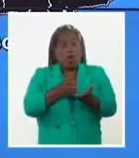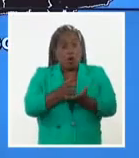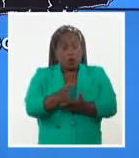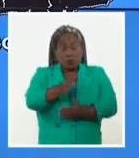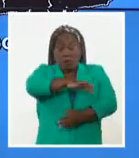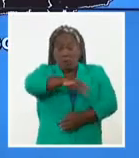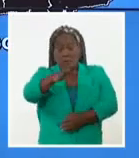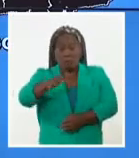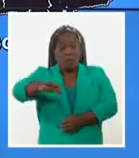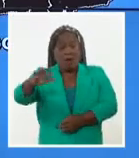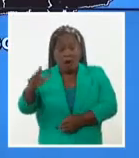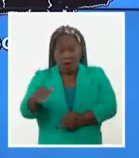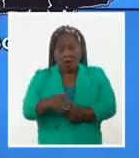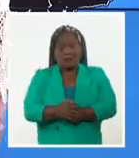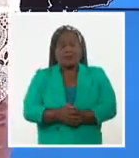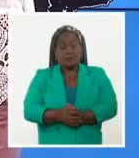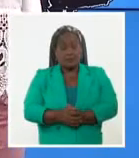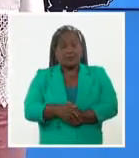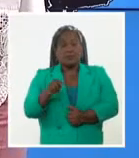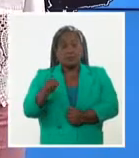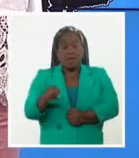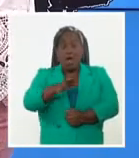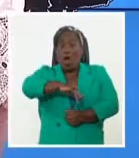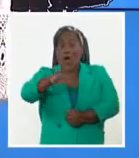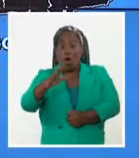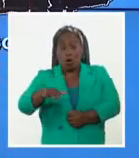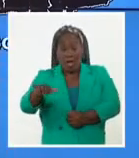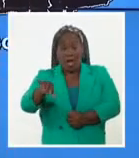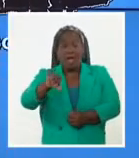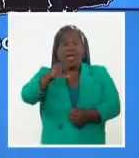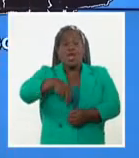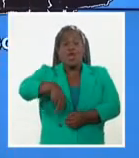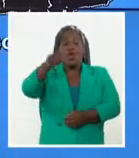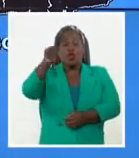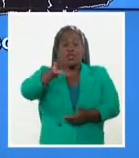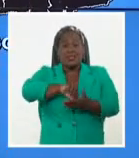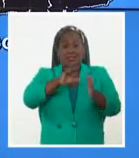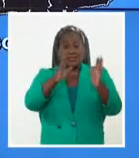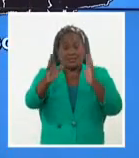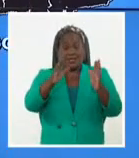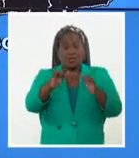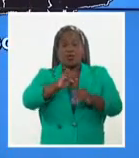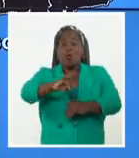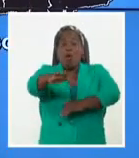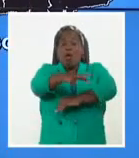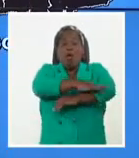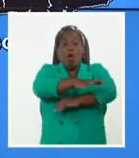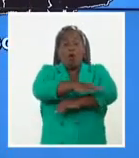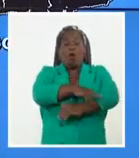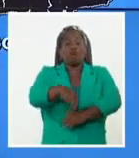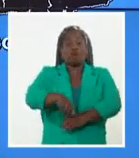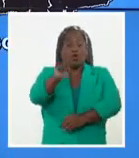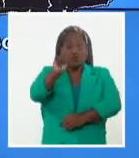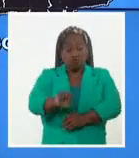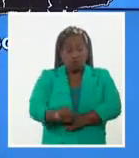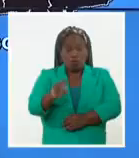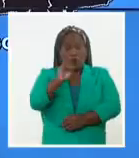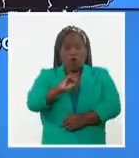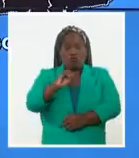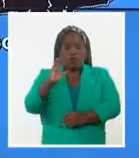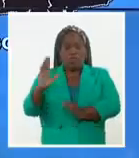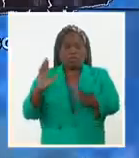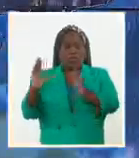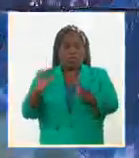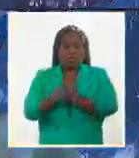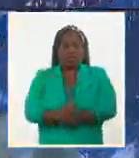en el norte occidental y oriental. Habrá oleaje en el norte del centro, también en la costa sur del occidente, y poco oleaje en el resto de la costa sur.